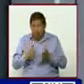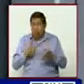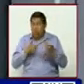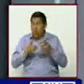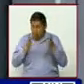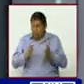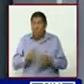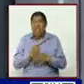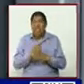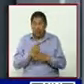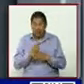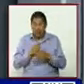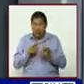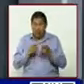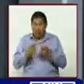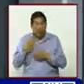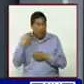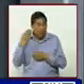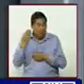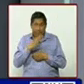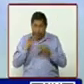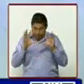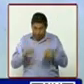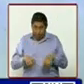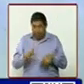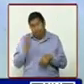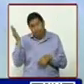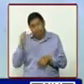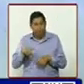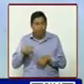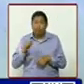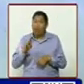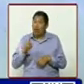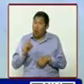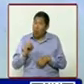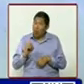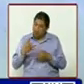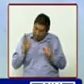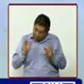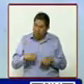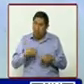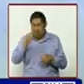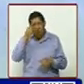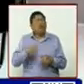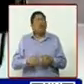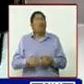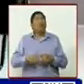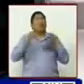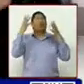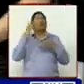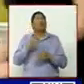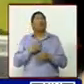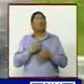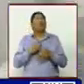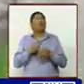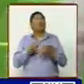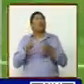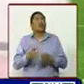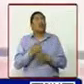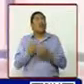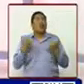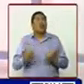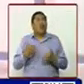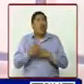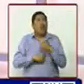Técnicos paseños en dirigir equipos como Bolívar y The Strongest, y Pablo se dio el lujo y salió campeón. Recuerda de a país cuántos técnicos han pasado por The Strongest este